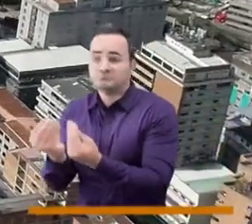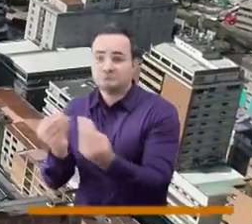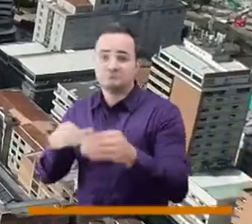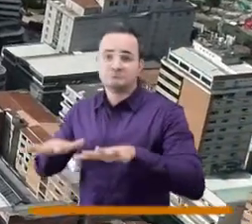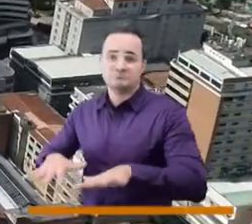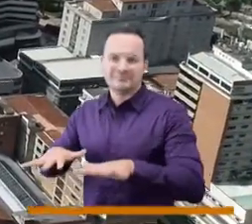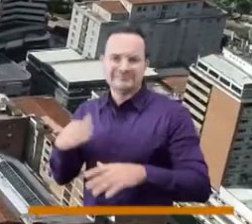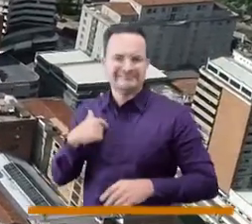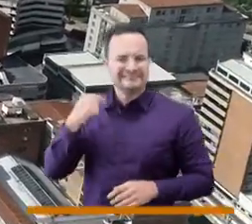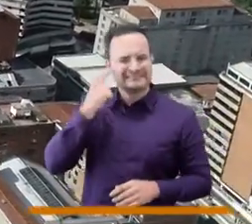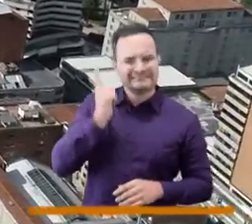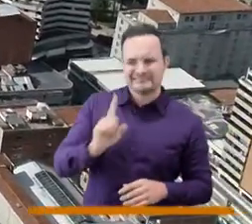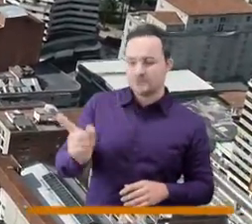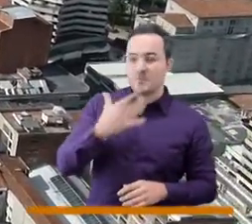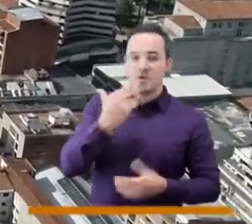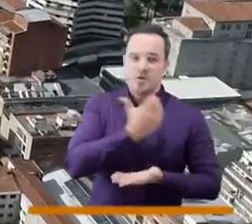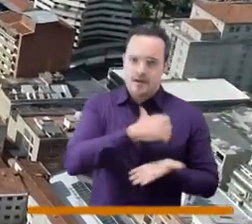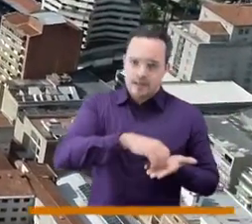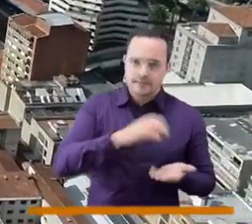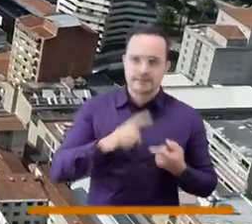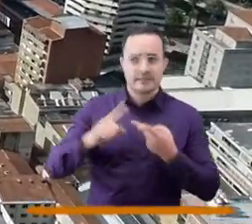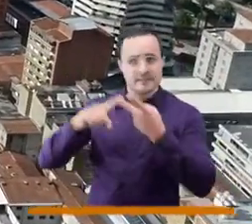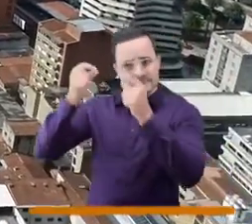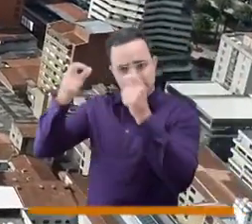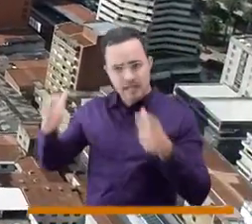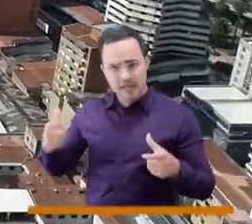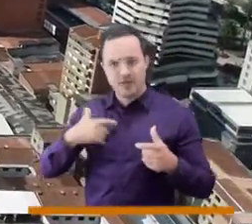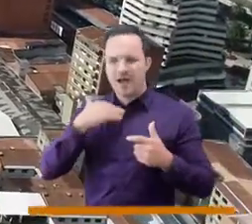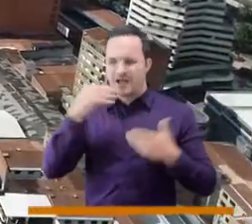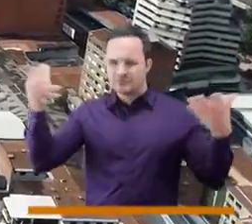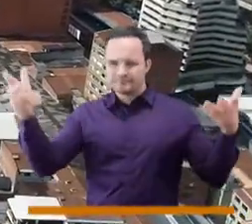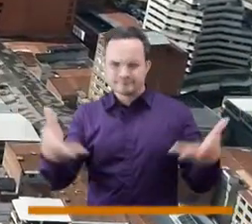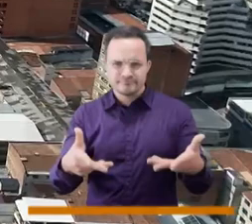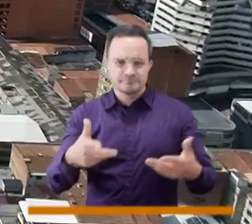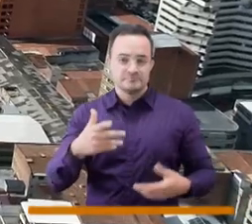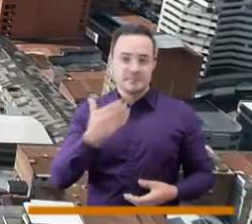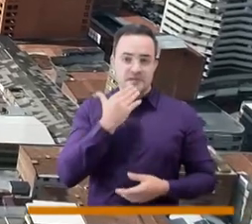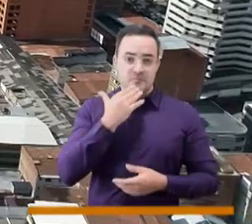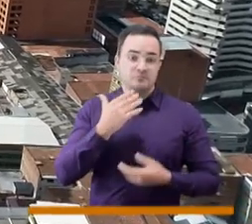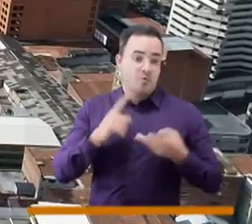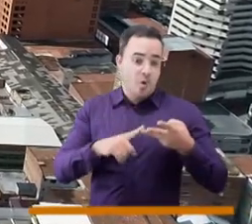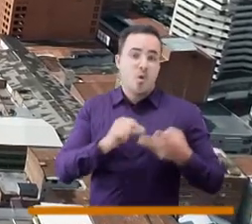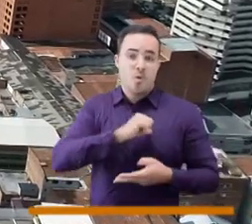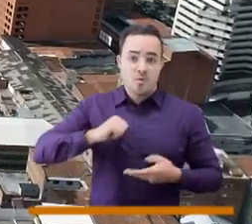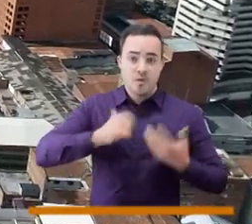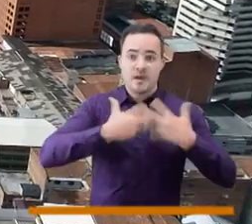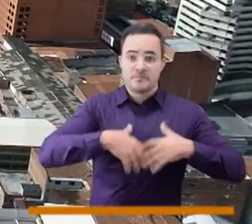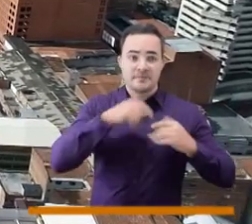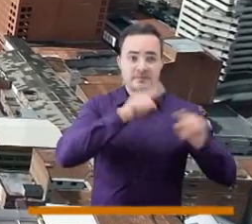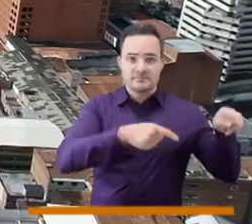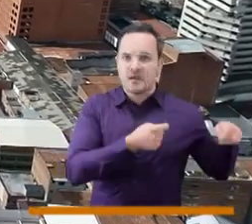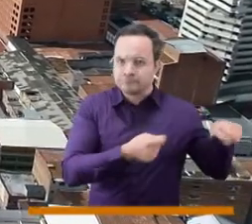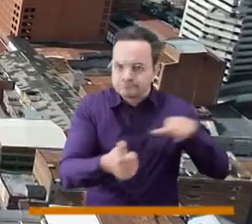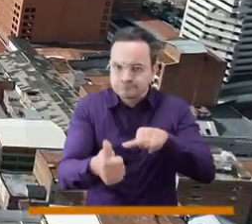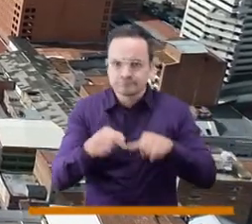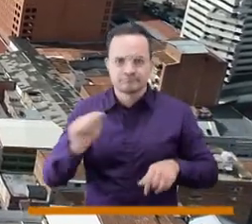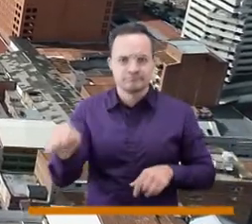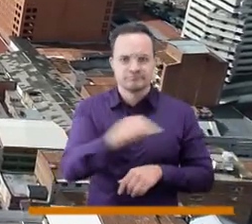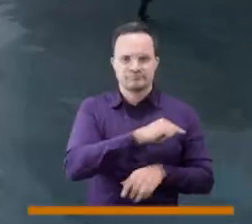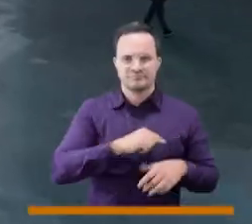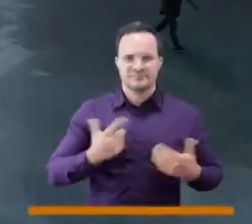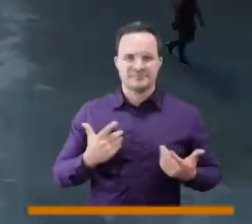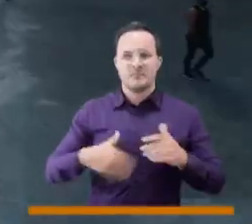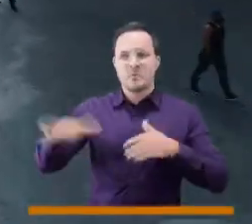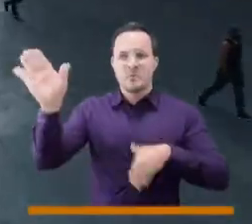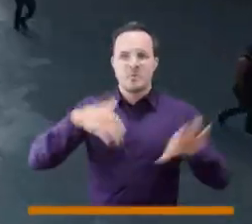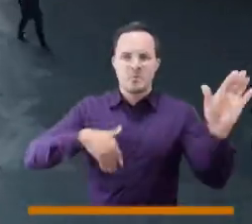intervención por parte de la alcaldía, por parte del Estado, traer más inversión privada al centro también, que más empresas vengan al centro en lugar de que se